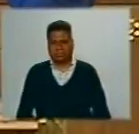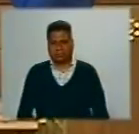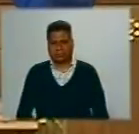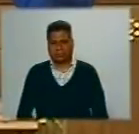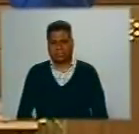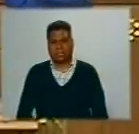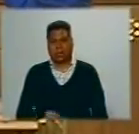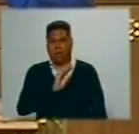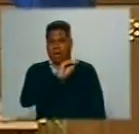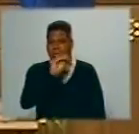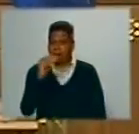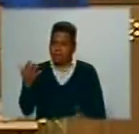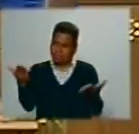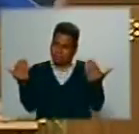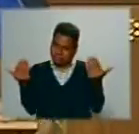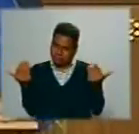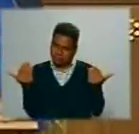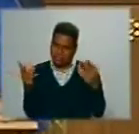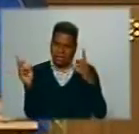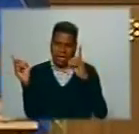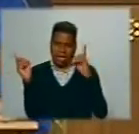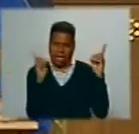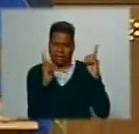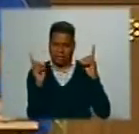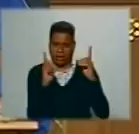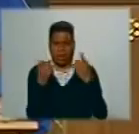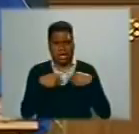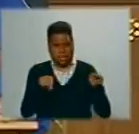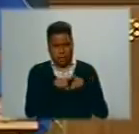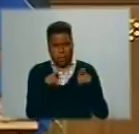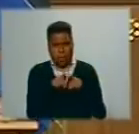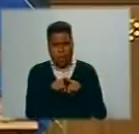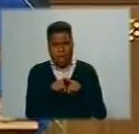convocado a dialogar, como lo hace un demócrata.